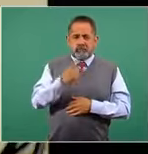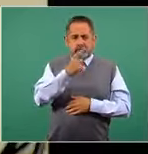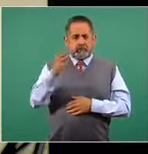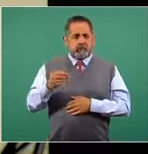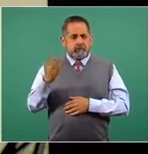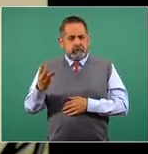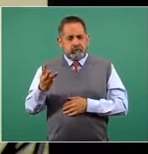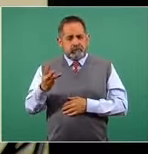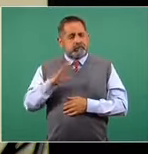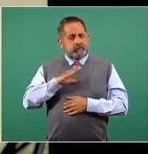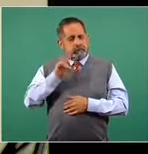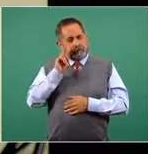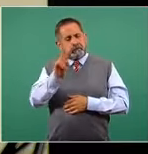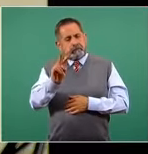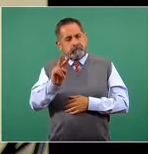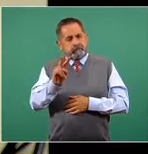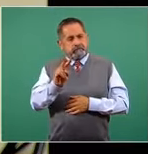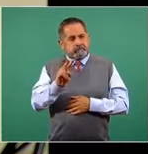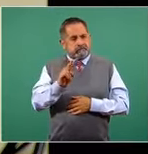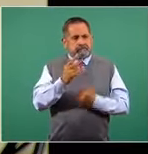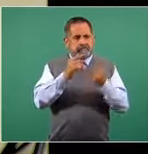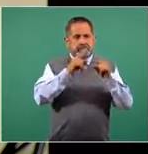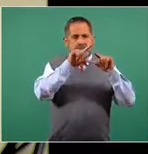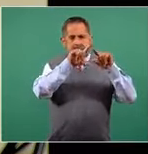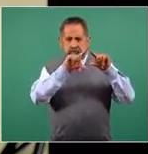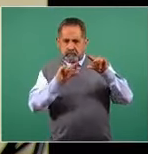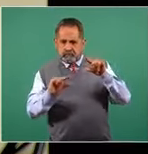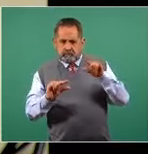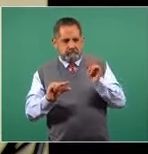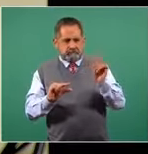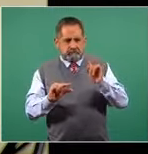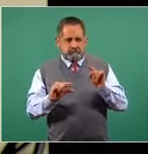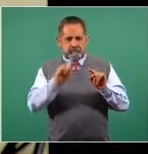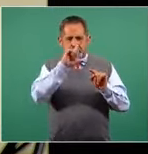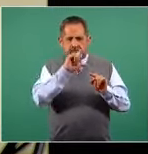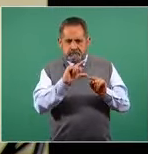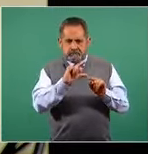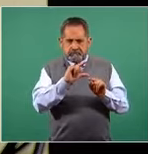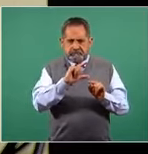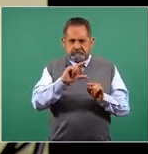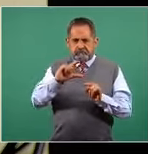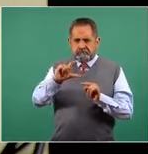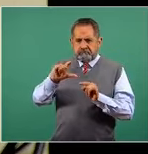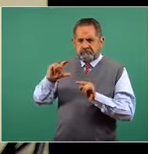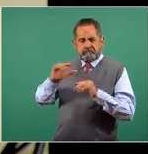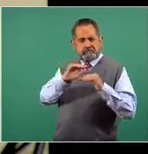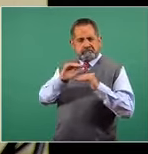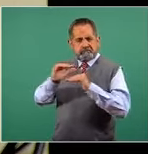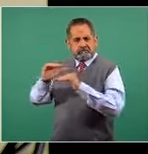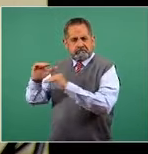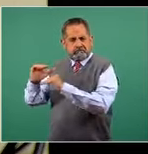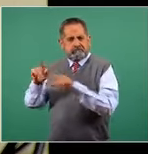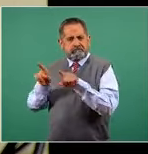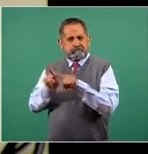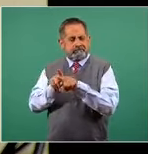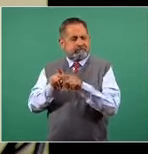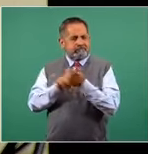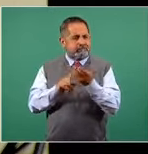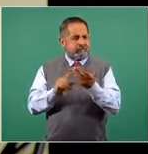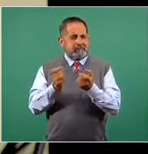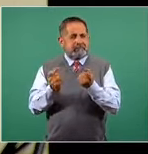país está presentando ya sea una meseta o aunque sea leve, pero digamos aumento de casos. ¿Qué